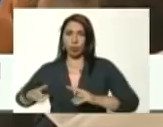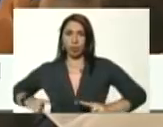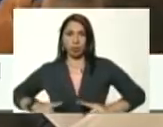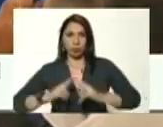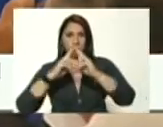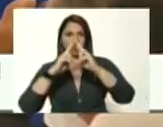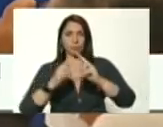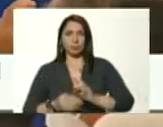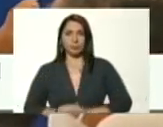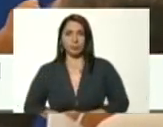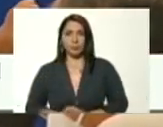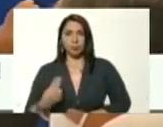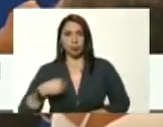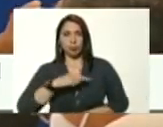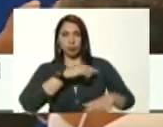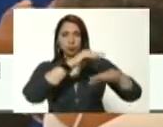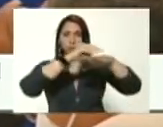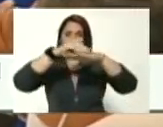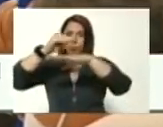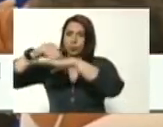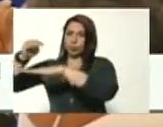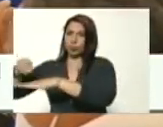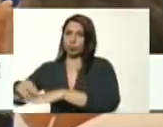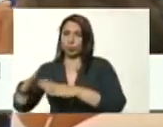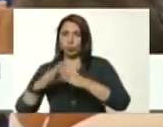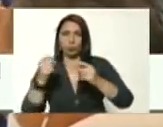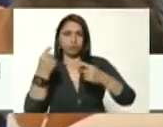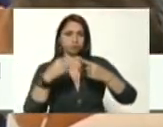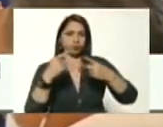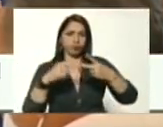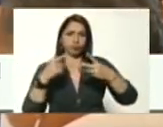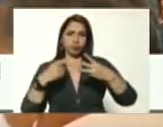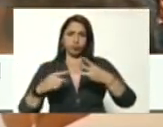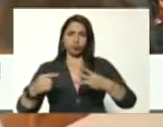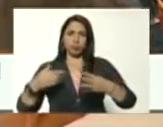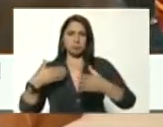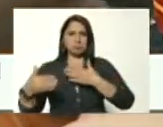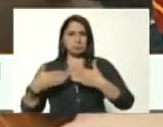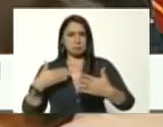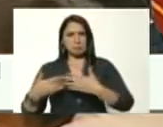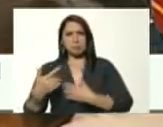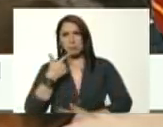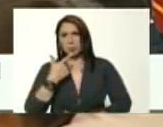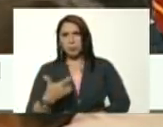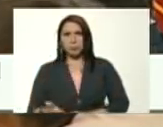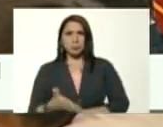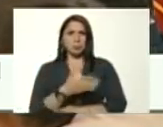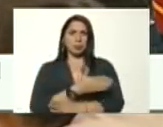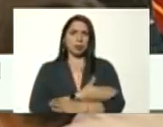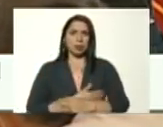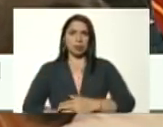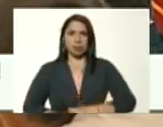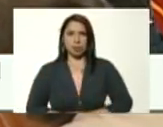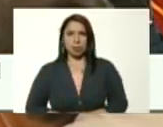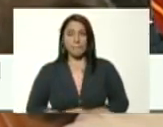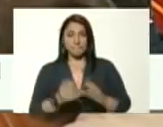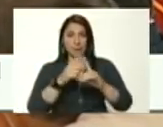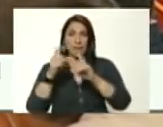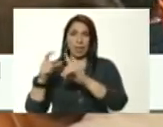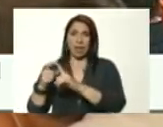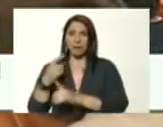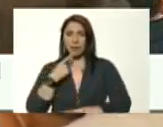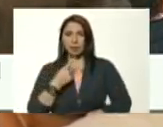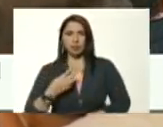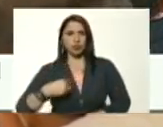nos convocará a todos aquellos sectores que independientemente ya lo han dicho quienes me han antecedido en la palabra de